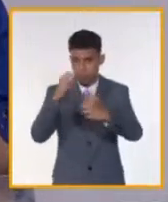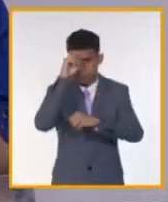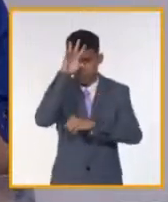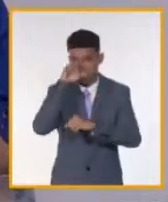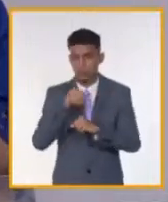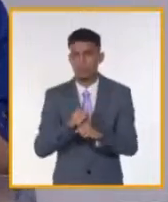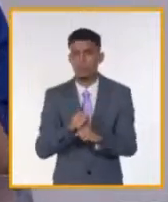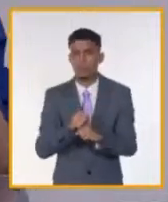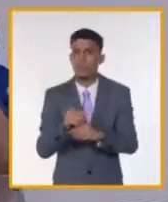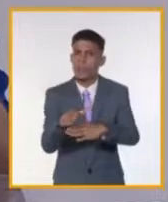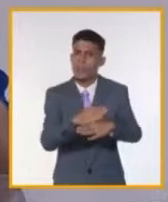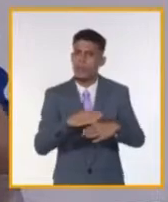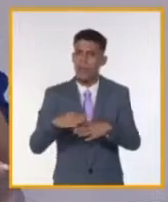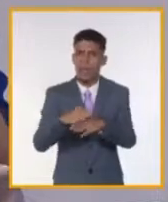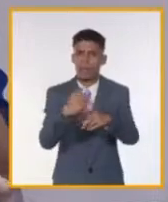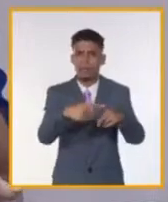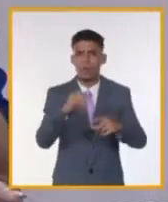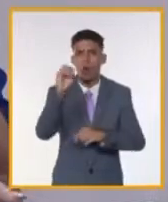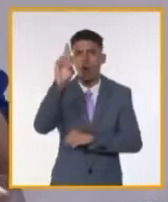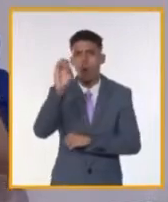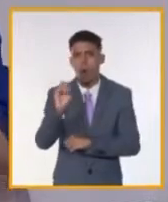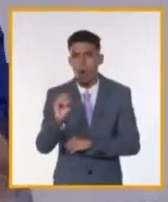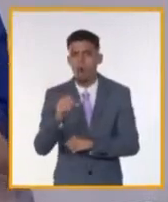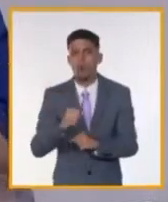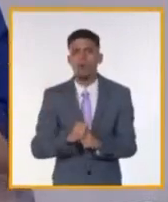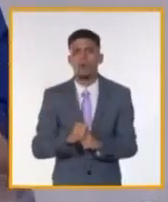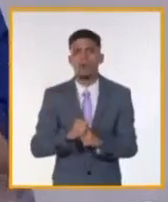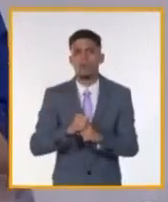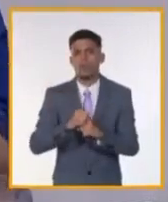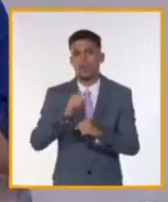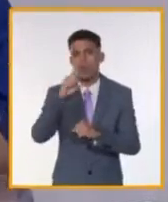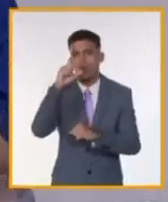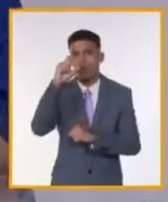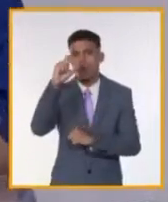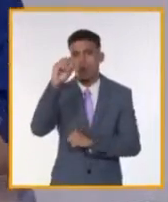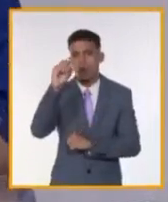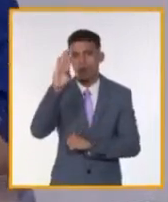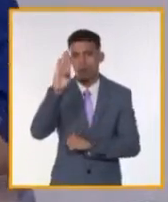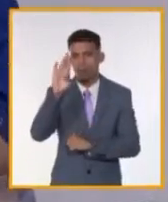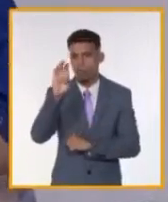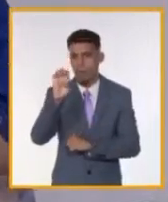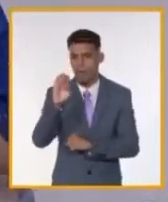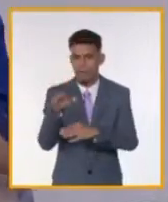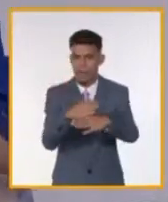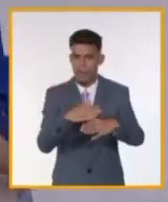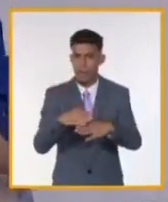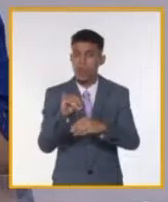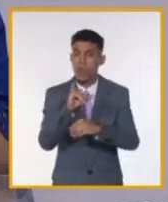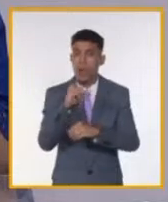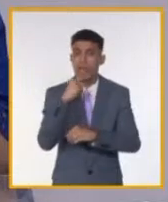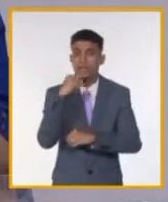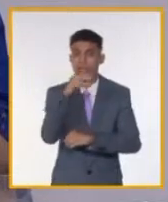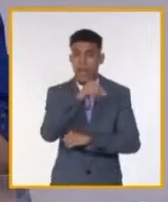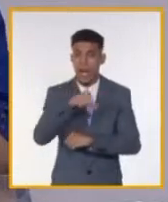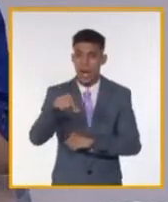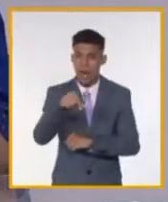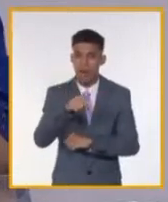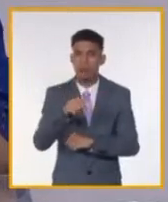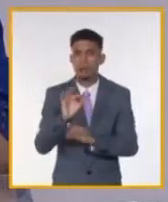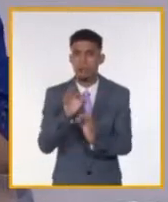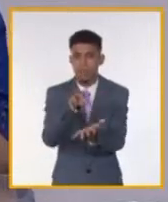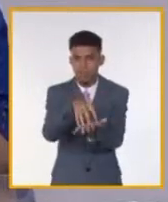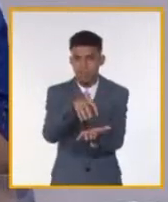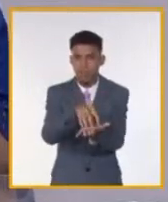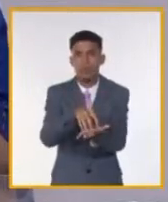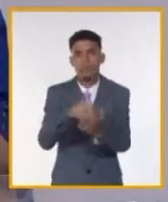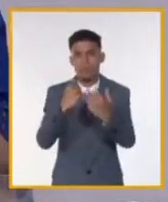o sea, de los metales preciosos, el oro, la plata, el cobre. Vamos también a hablar de la sal, porque también el CIPIN ha trabajado esta